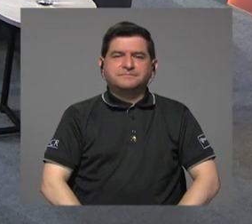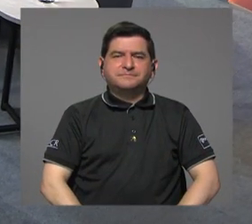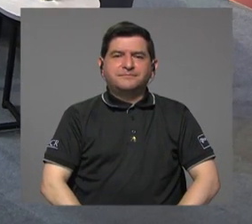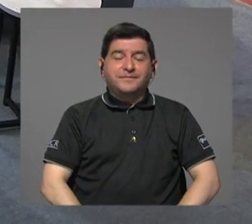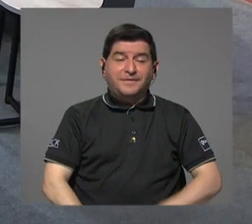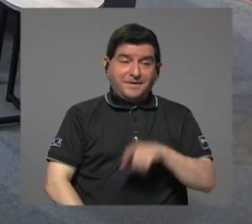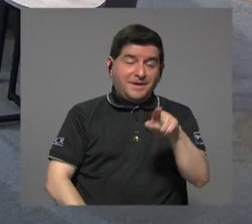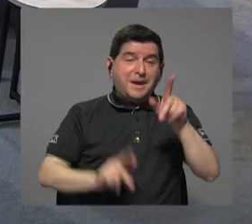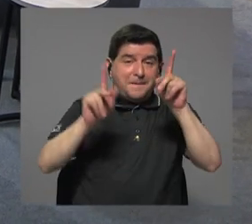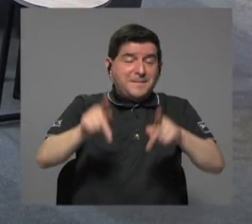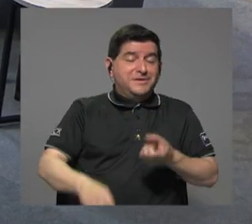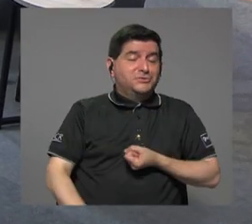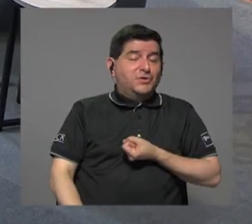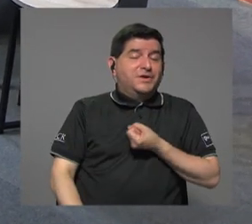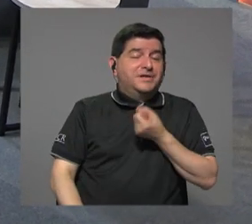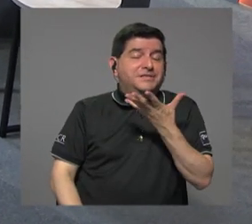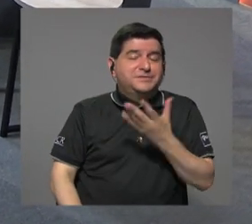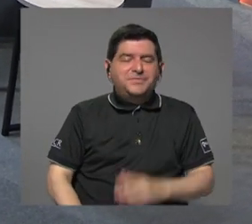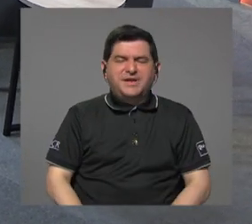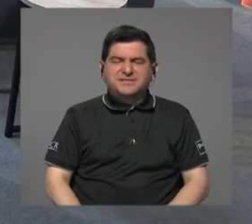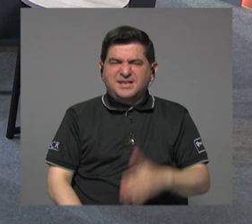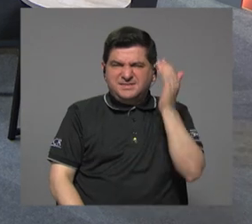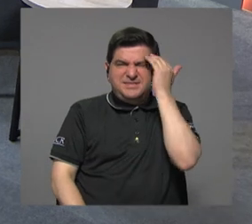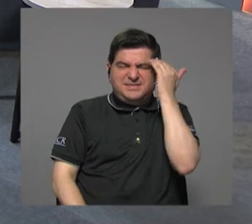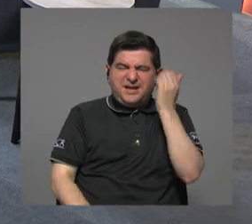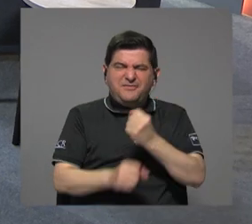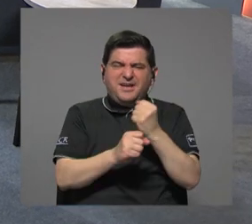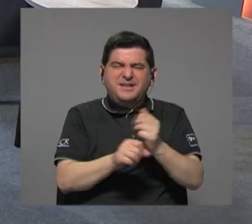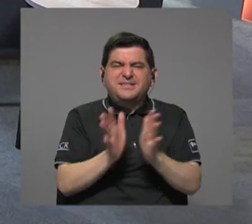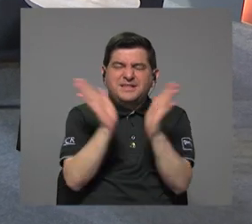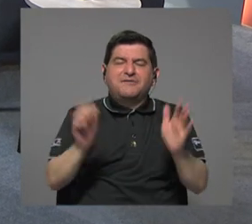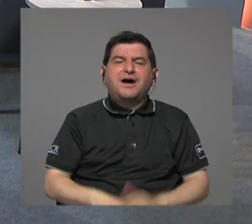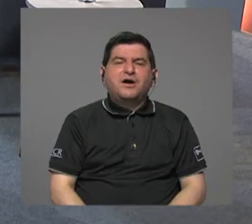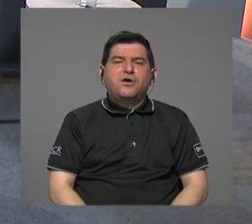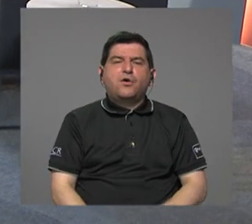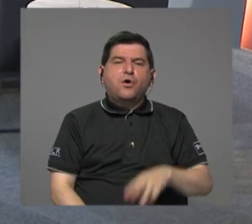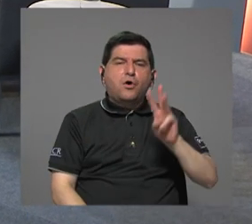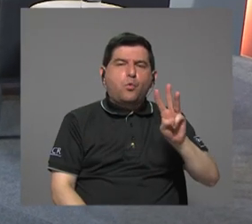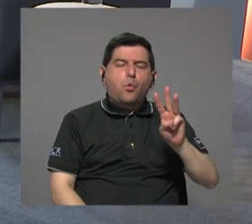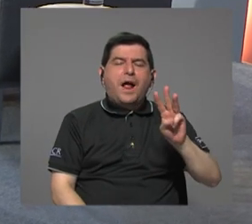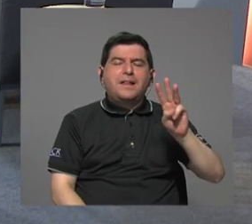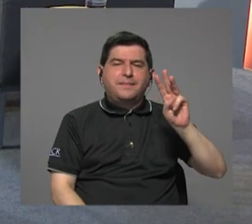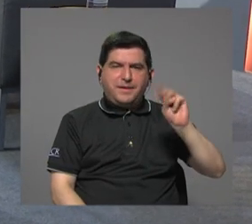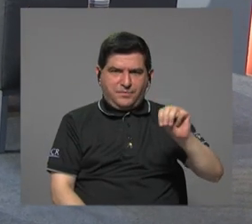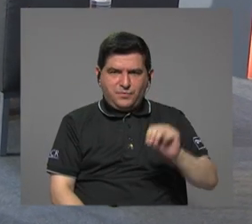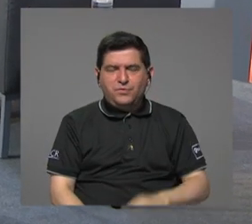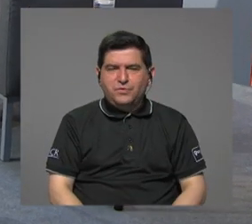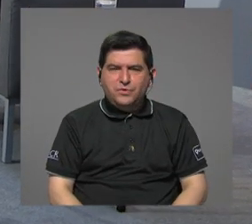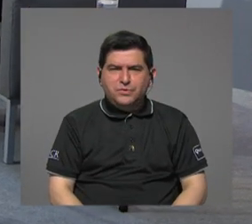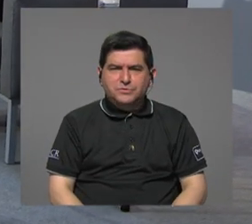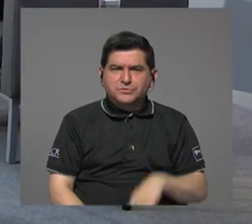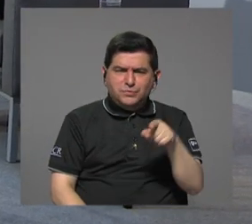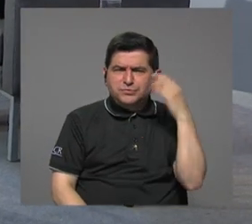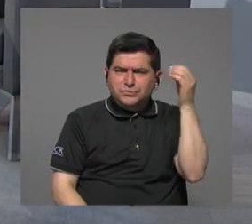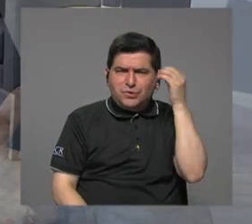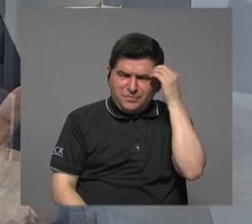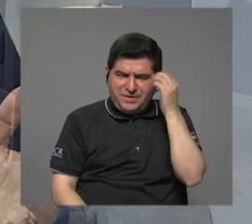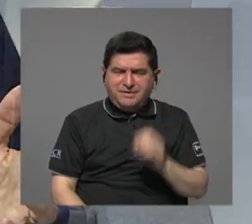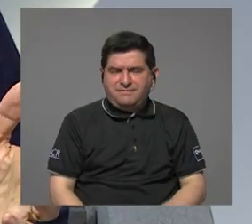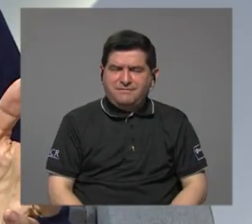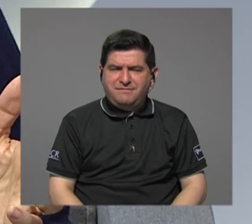la gente expresa que conozco sobre el público quiero sus reacciones con ustedes cuando wilmer su